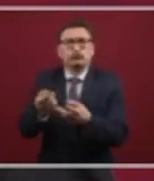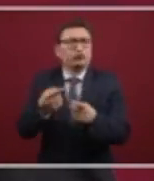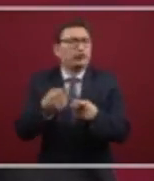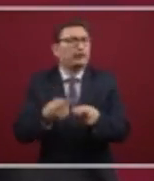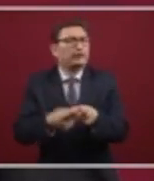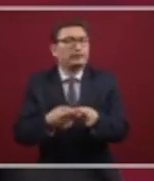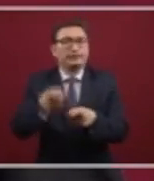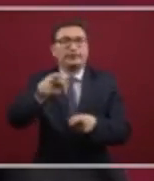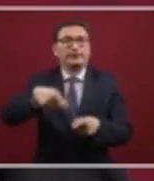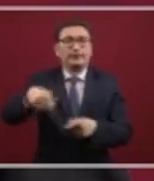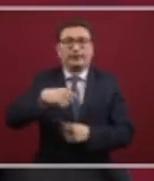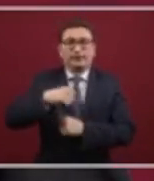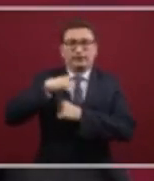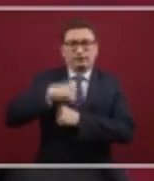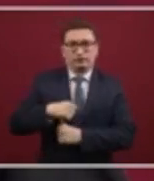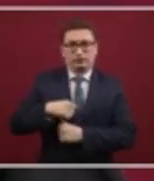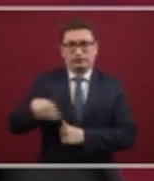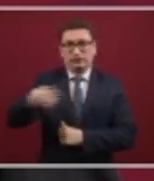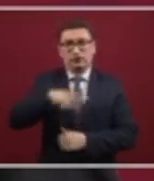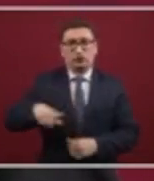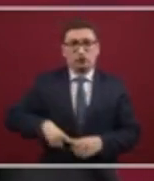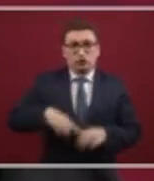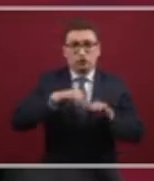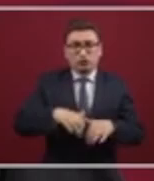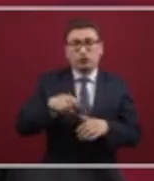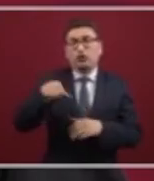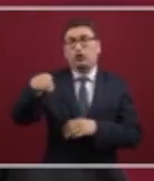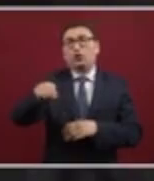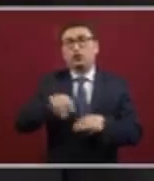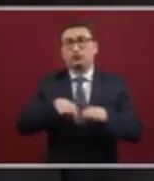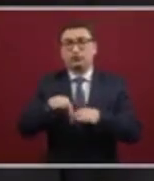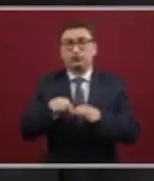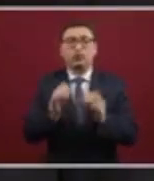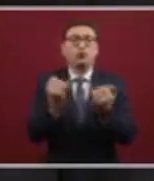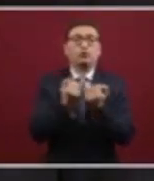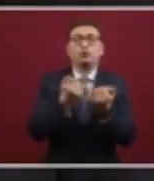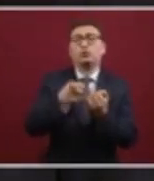de funcionarios y de contratistas